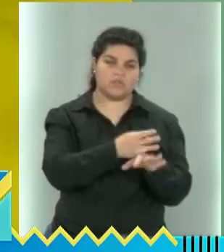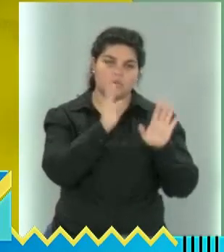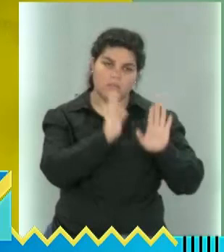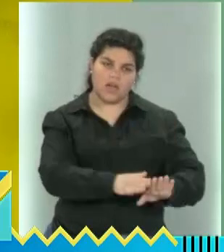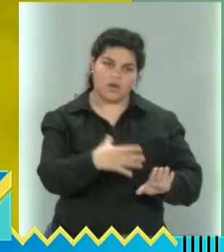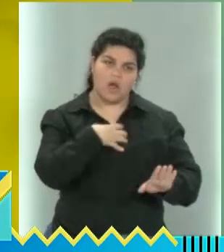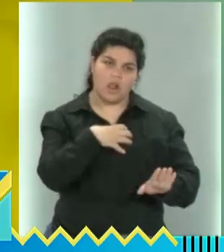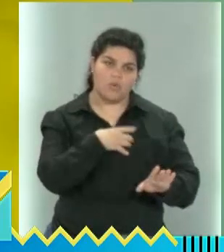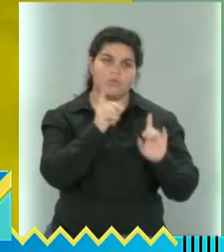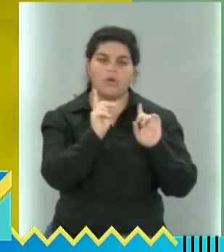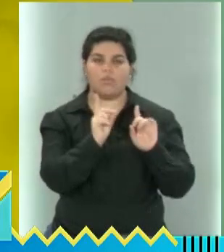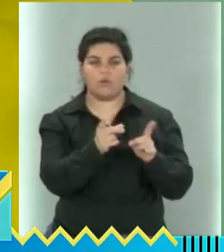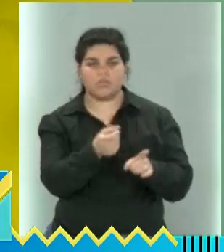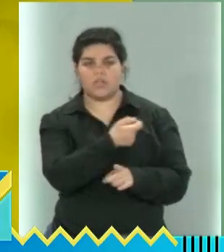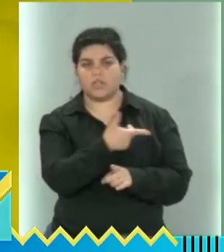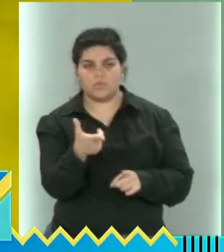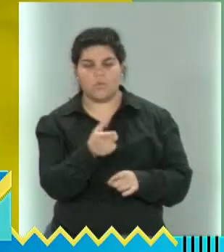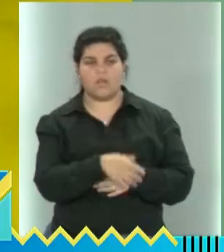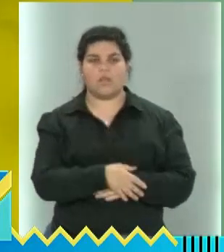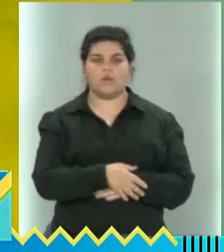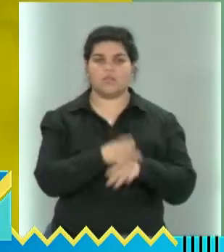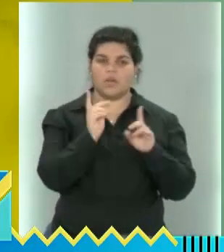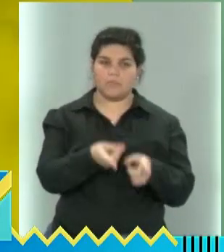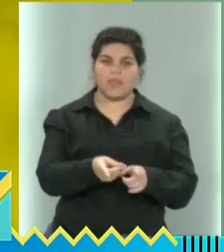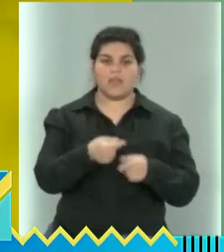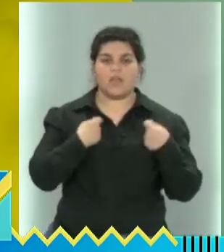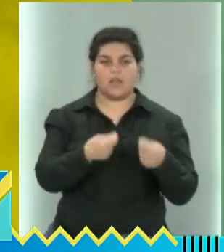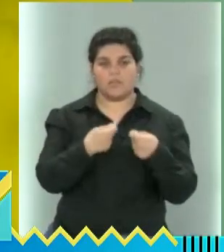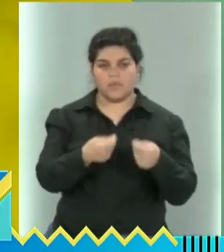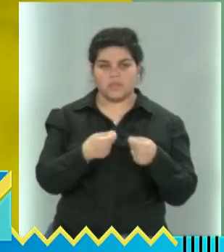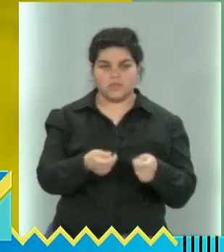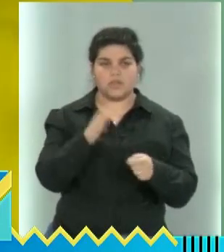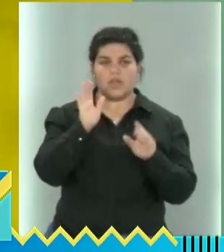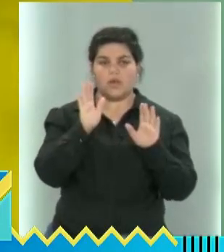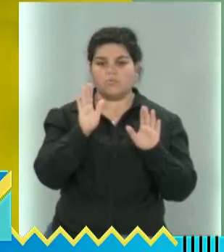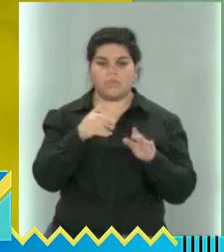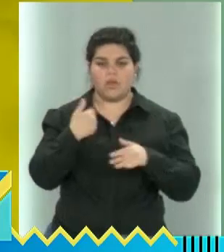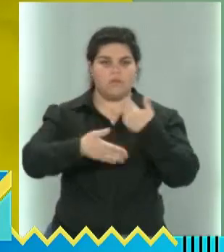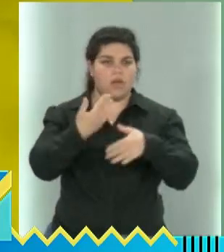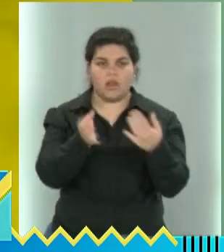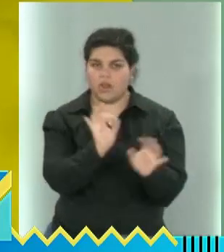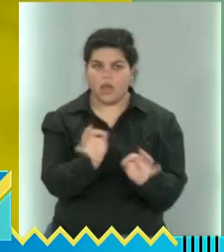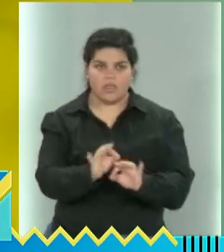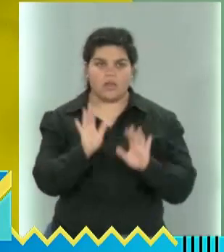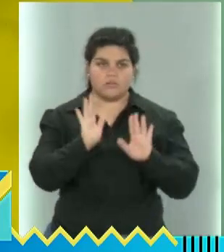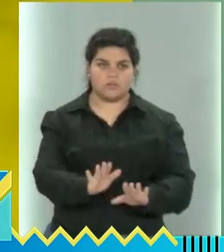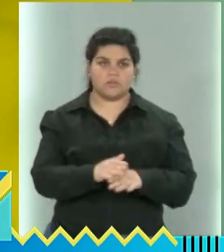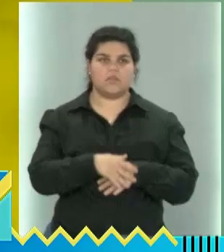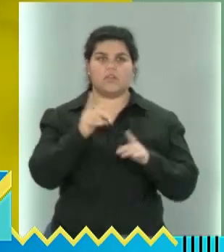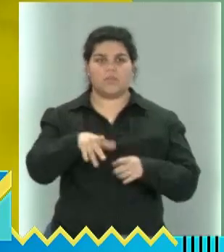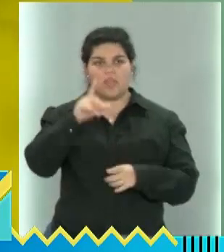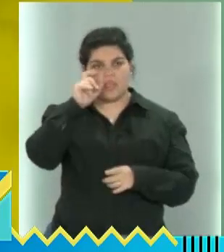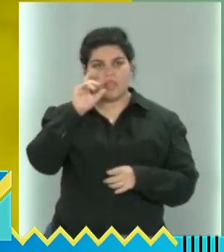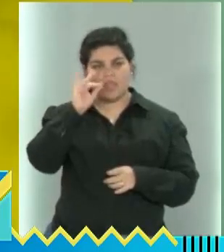chicos, los docentes, el tema de los salarios, las inversiones paradas que están, recién hablábamos del LAE,